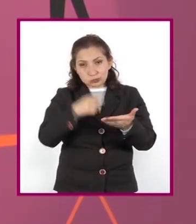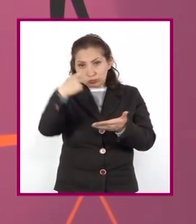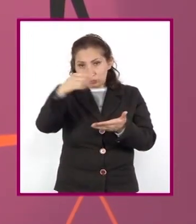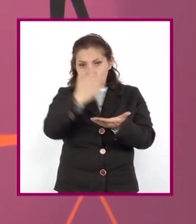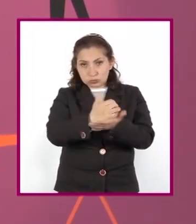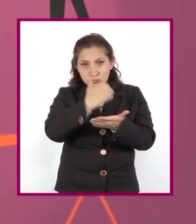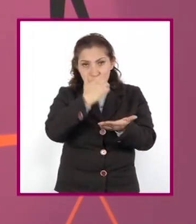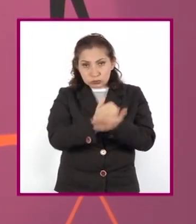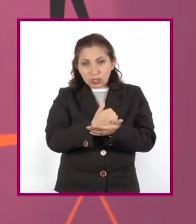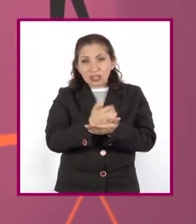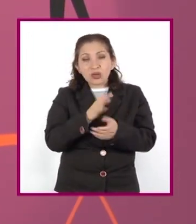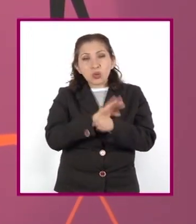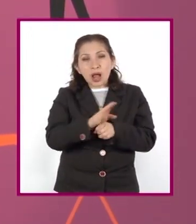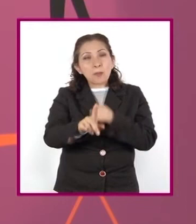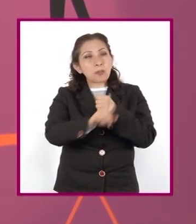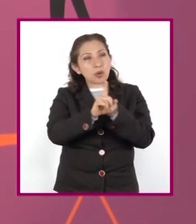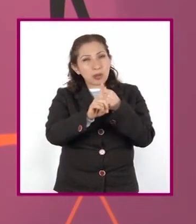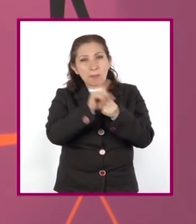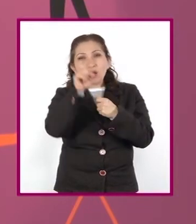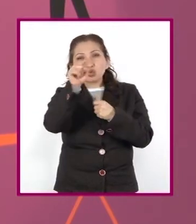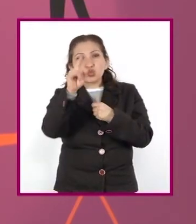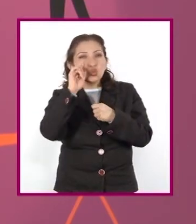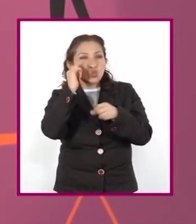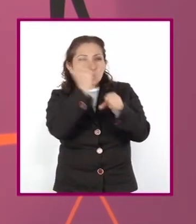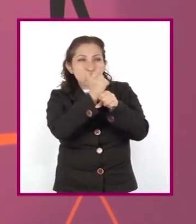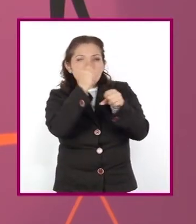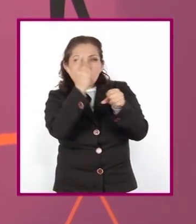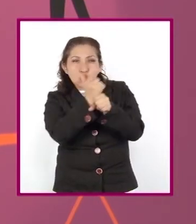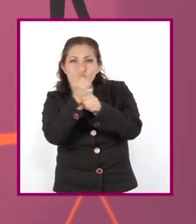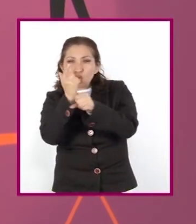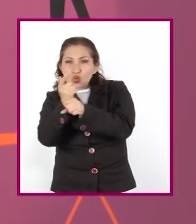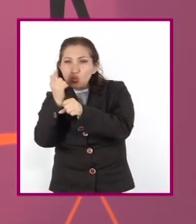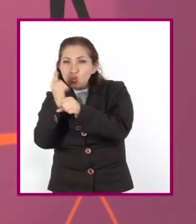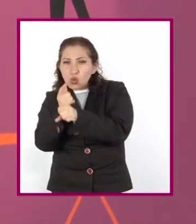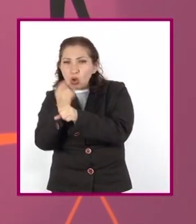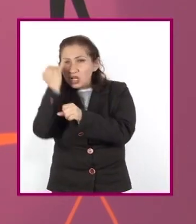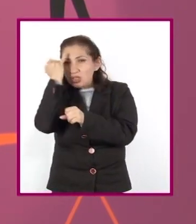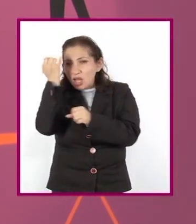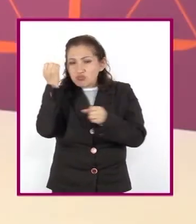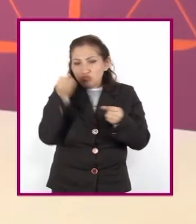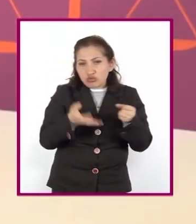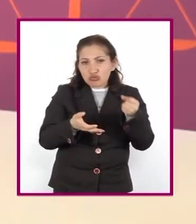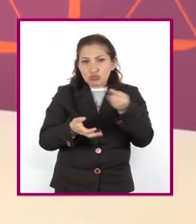cuaderno las situaciones que hayan identificado mediante una lluvia de ideas.